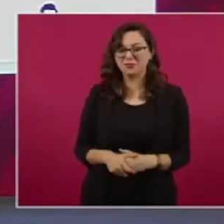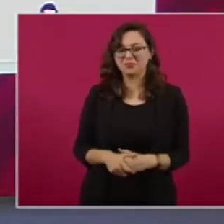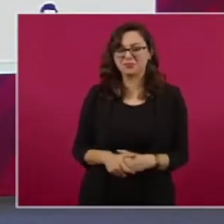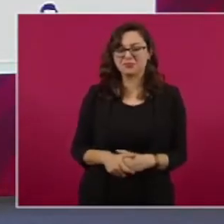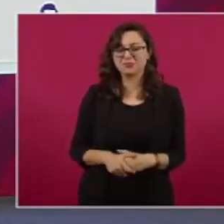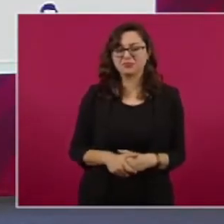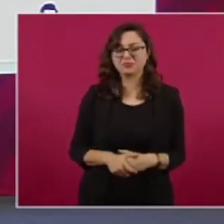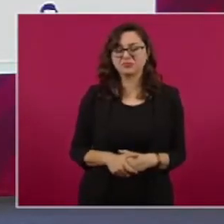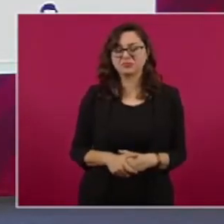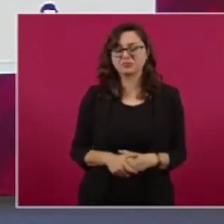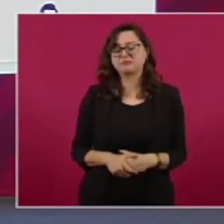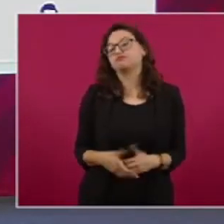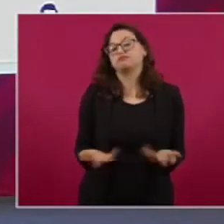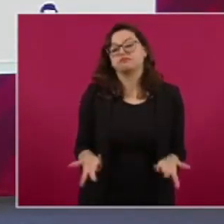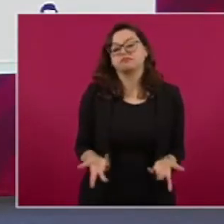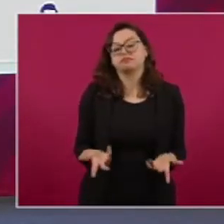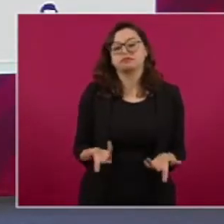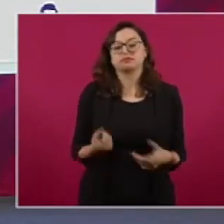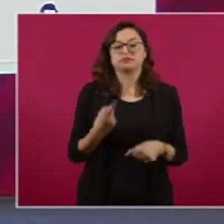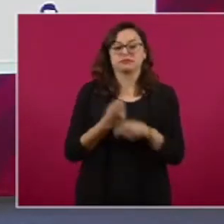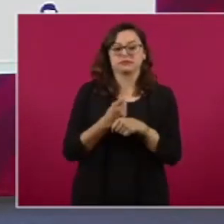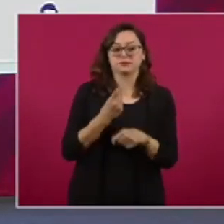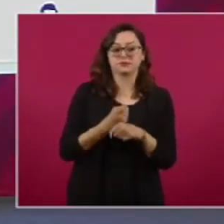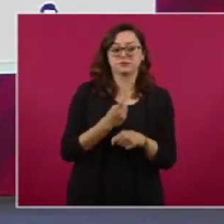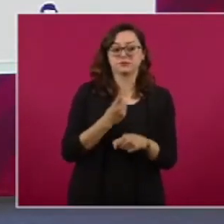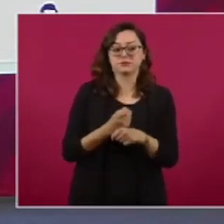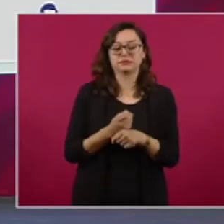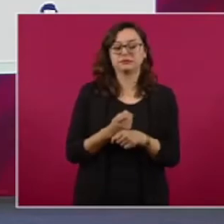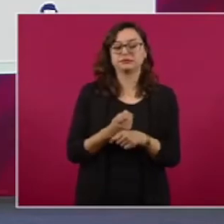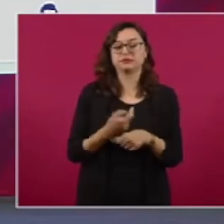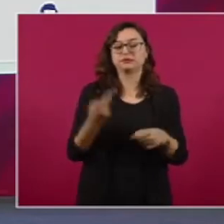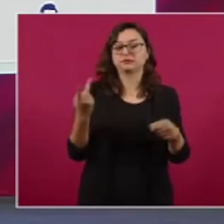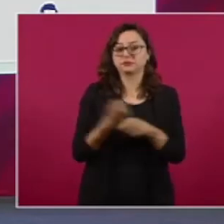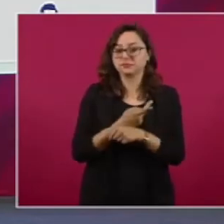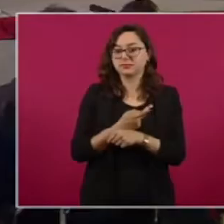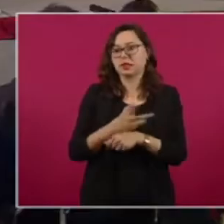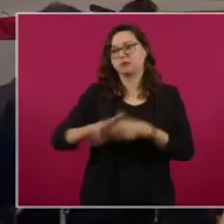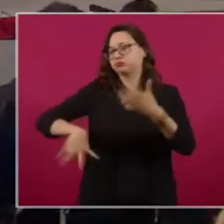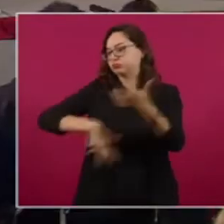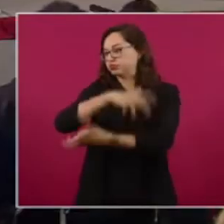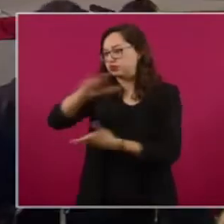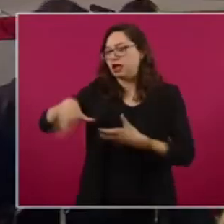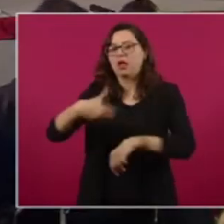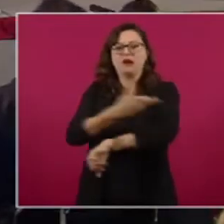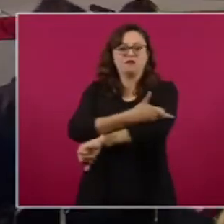Primero, pues que se desintegraron las familias,